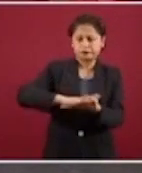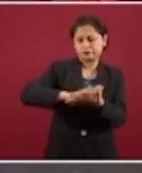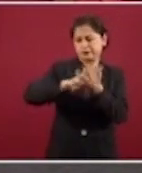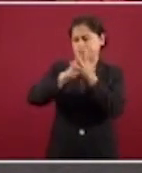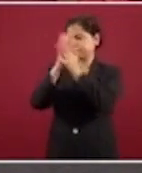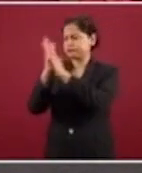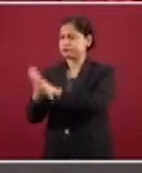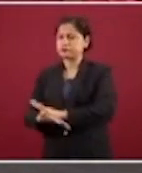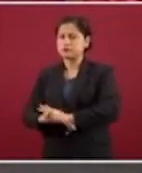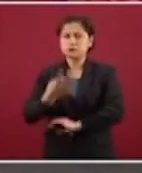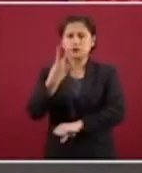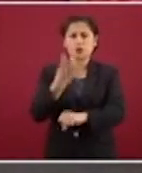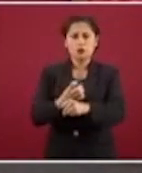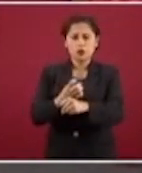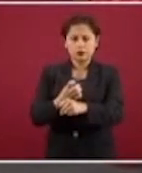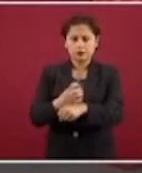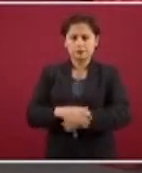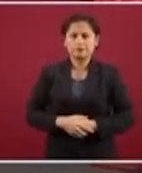país.